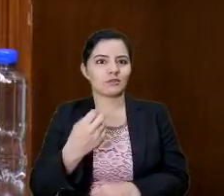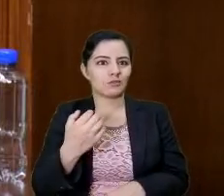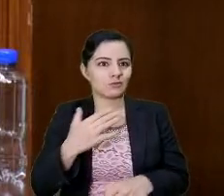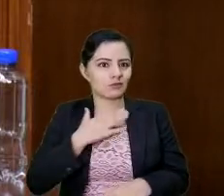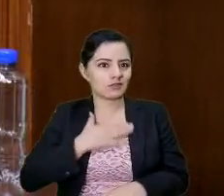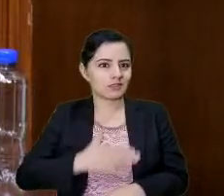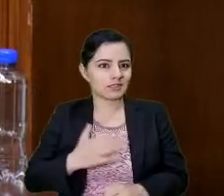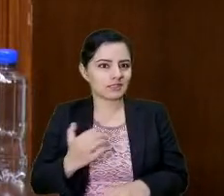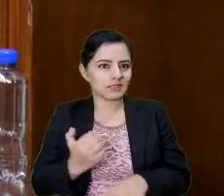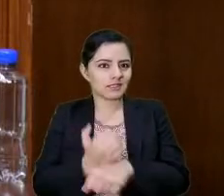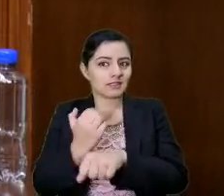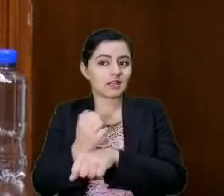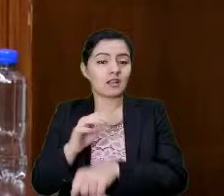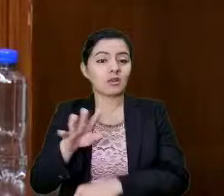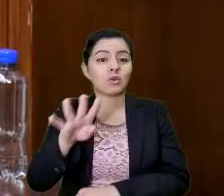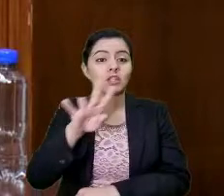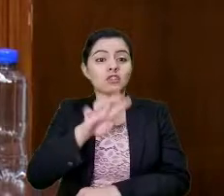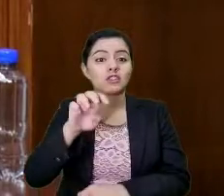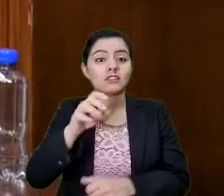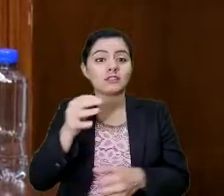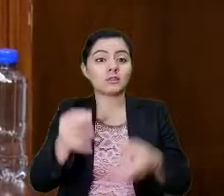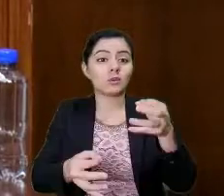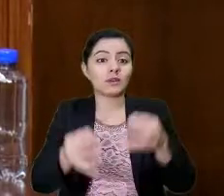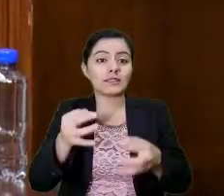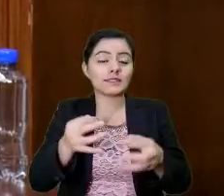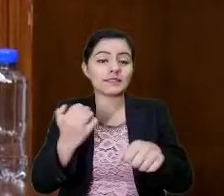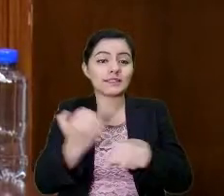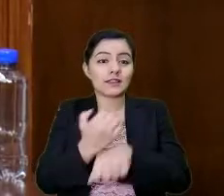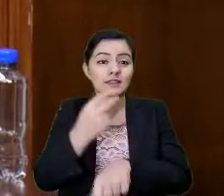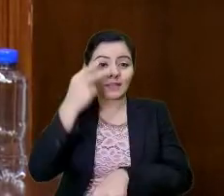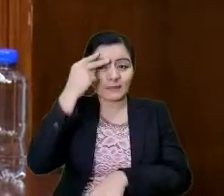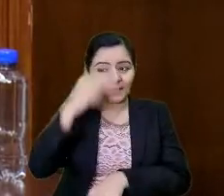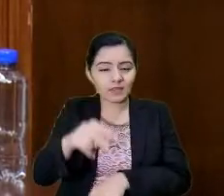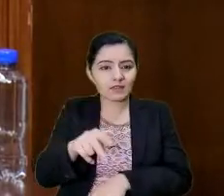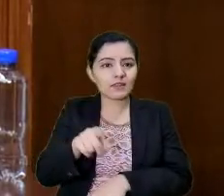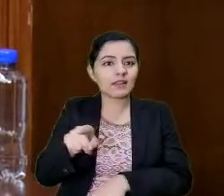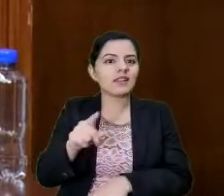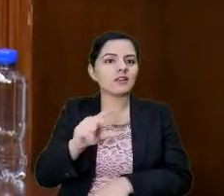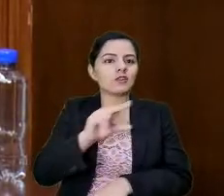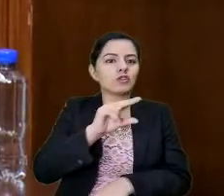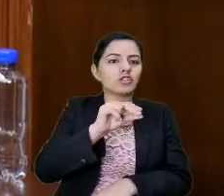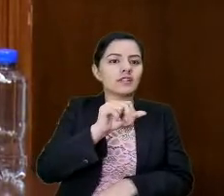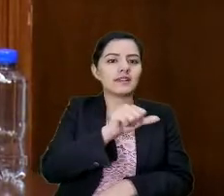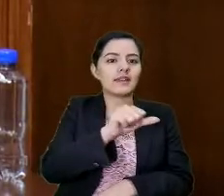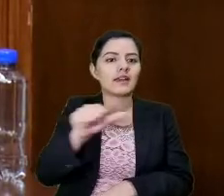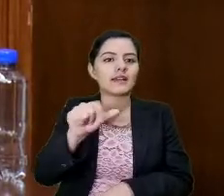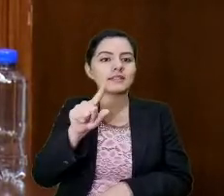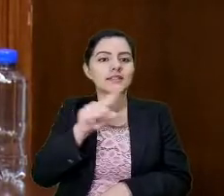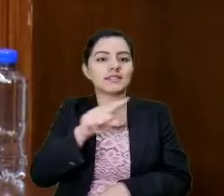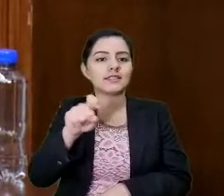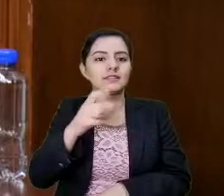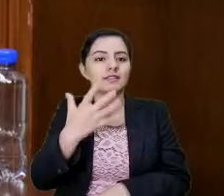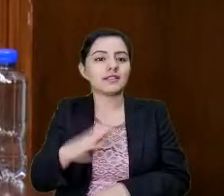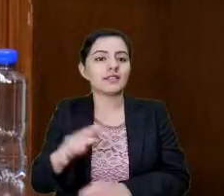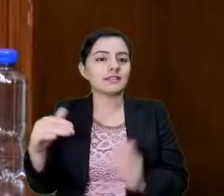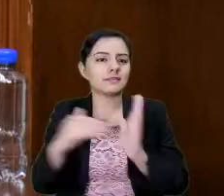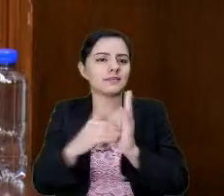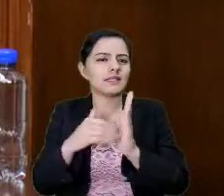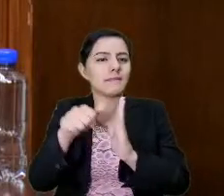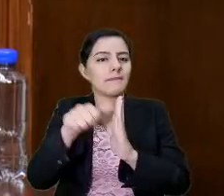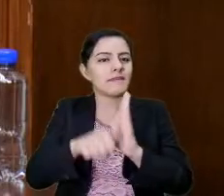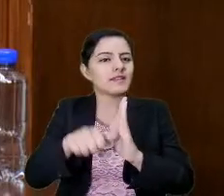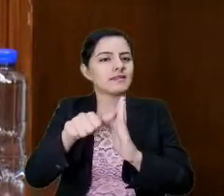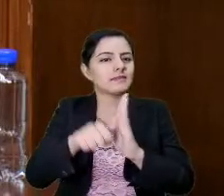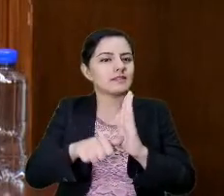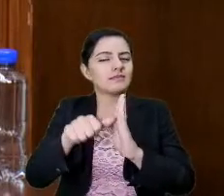400 jueces en el Estado de México reciben sueldos entre los 80 y 110,000 pesos mensuales, con un salario promedio